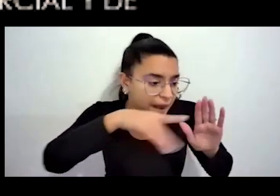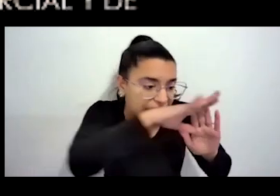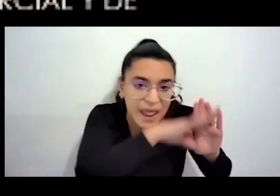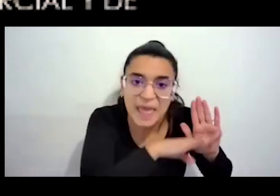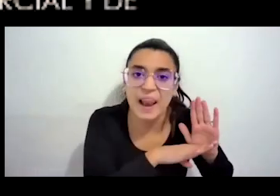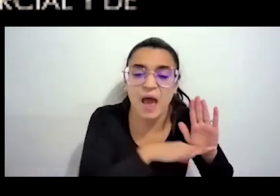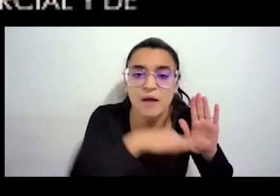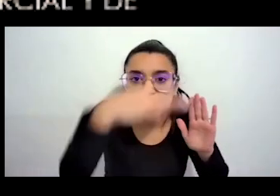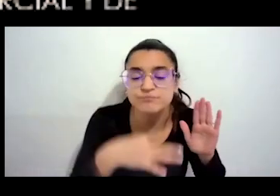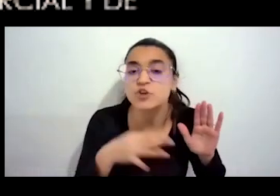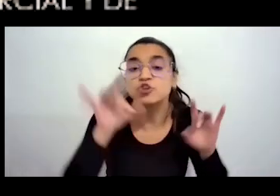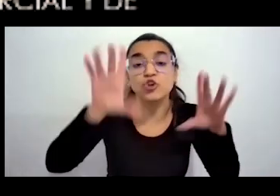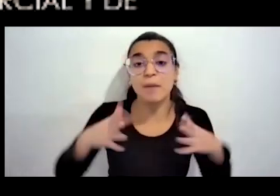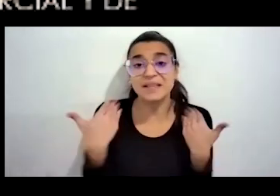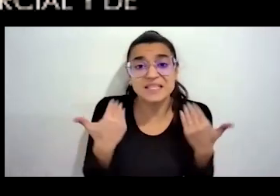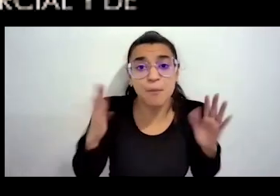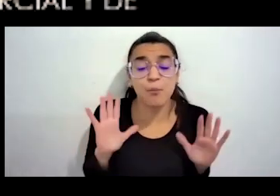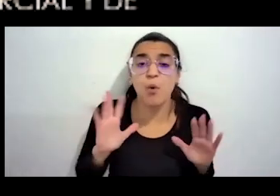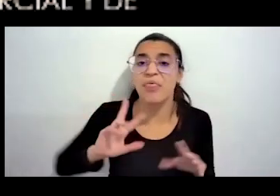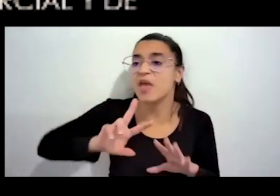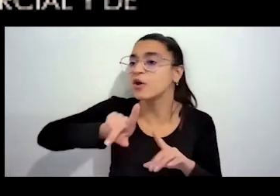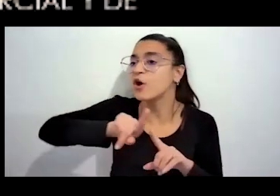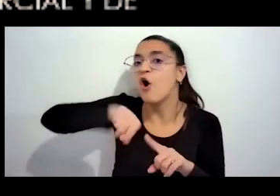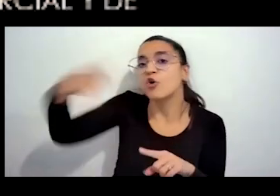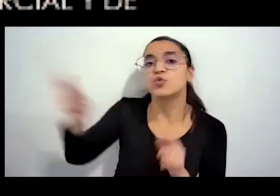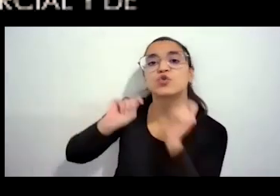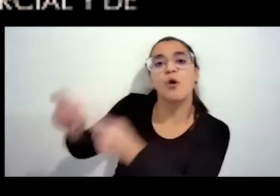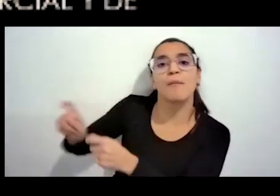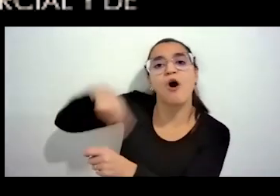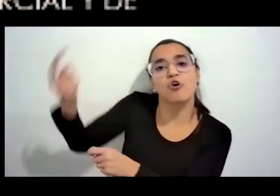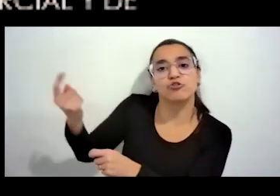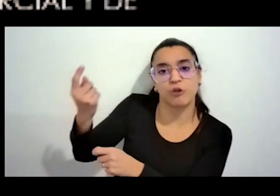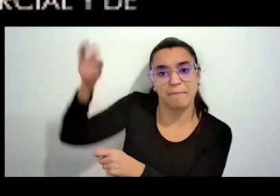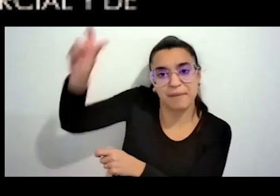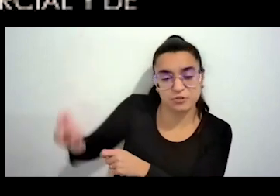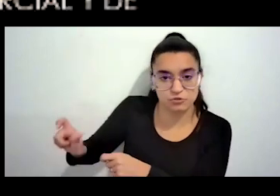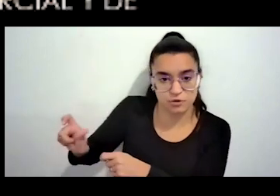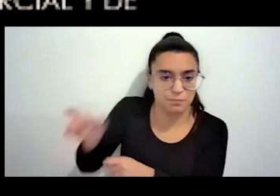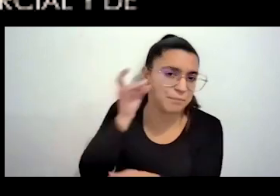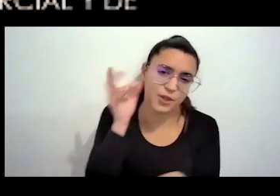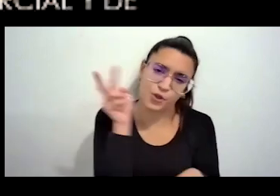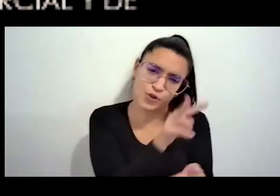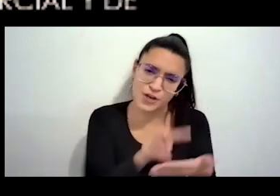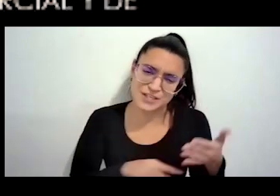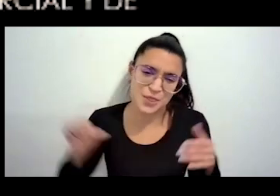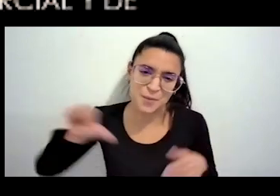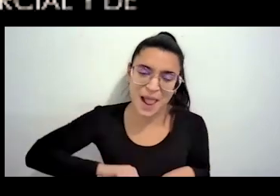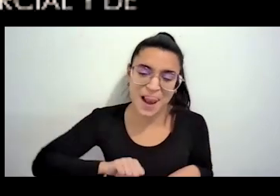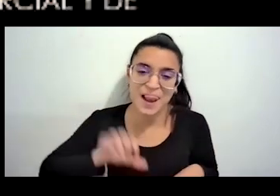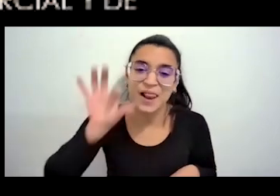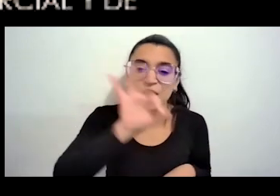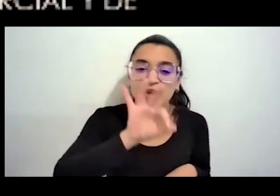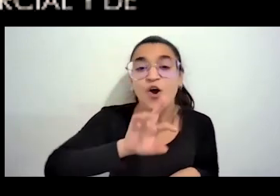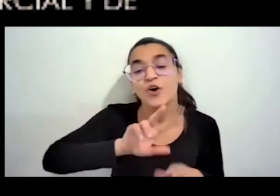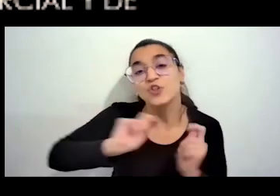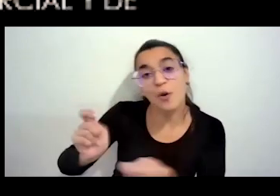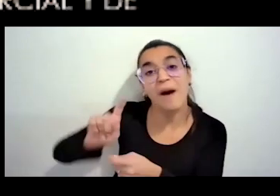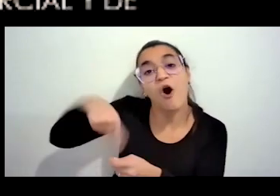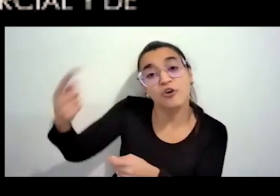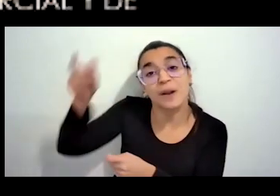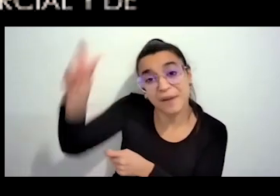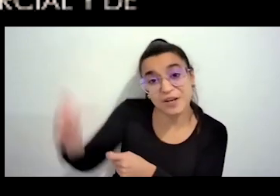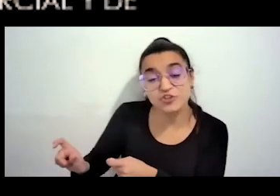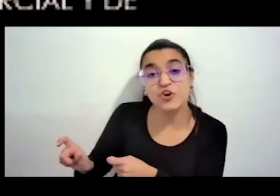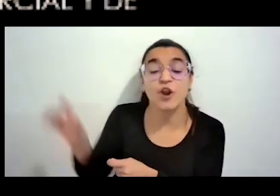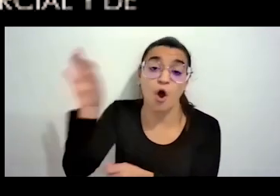puede suplirse por terceros y hasta por el... Perdón, estoy leyendo mal. Que solo puede suplirse por terceros y hasta por el